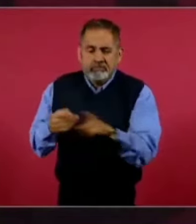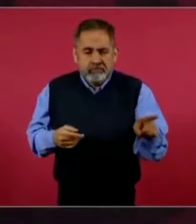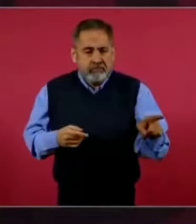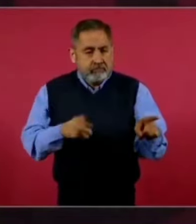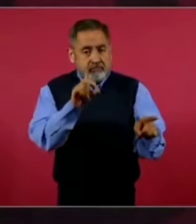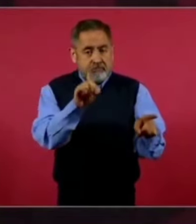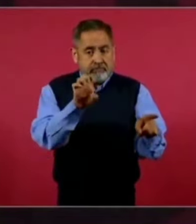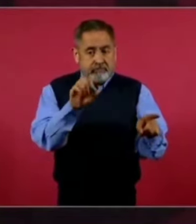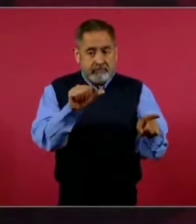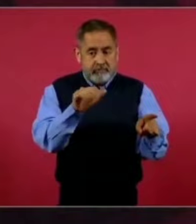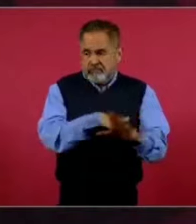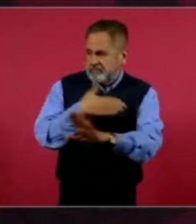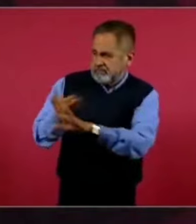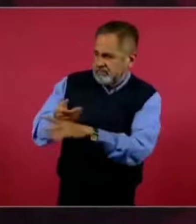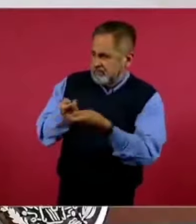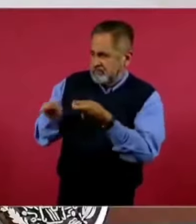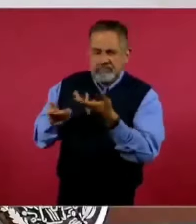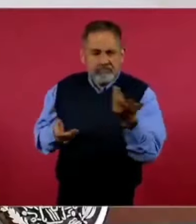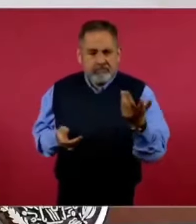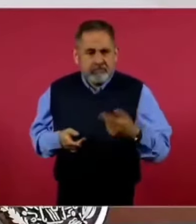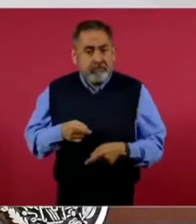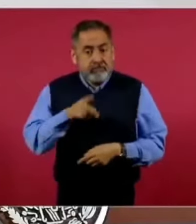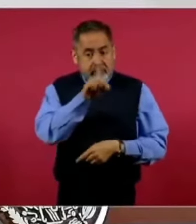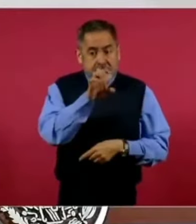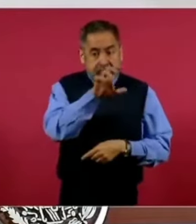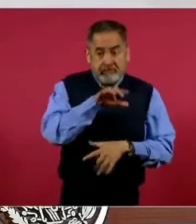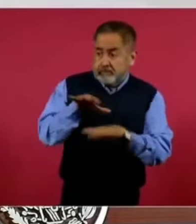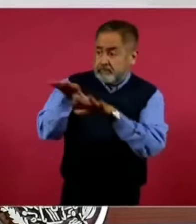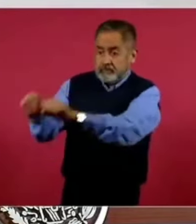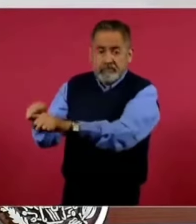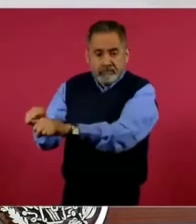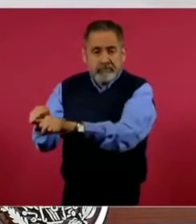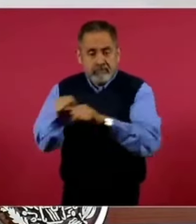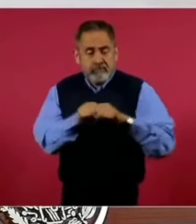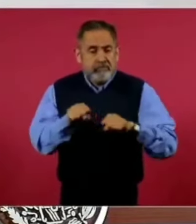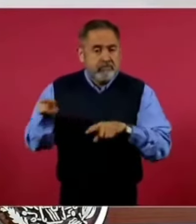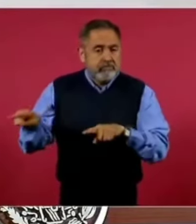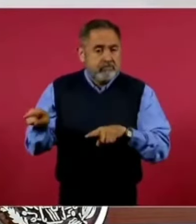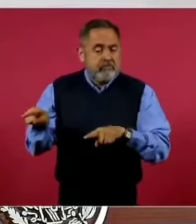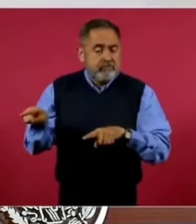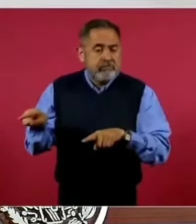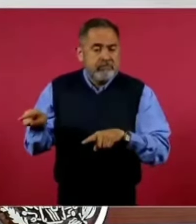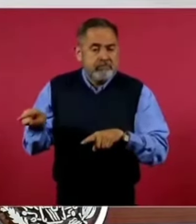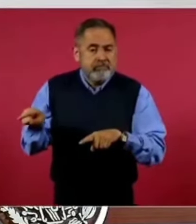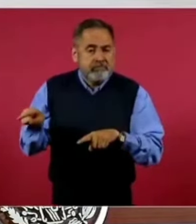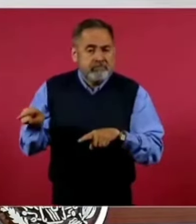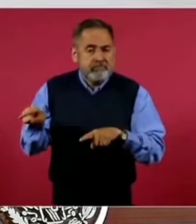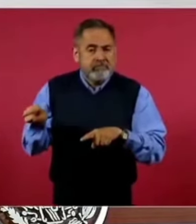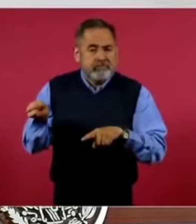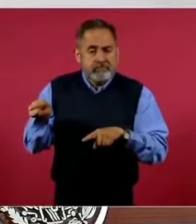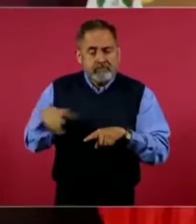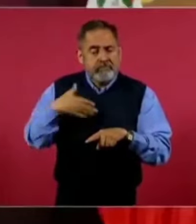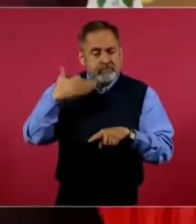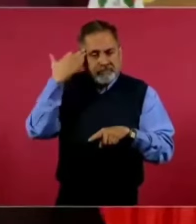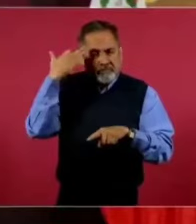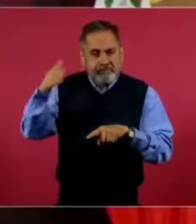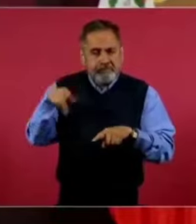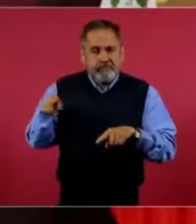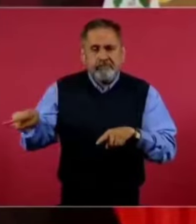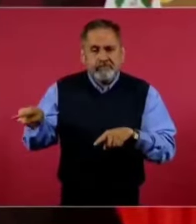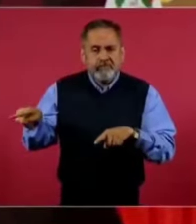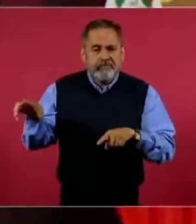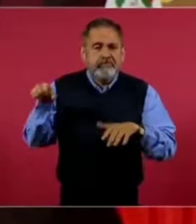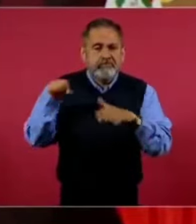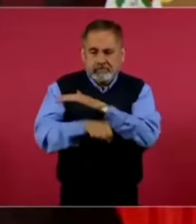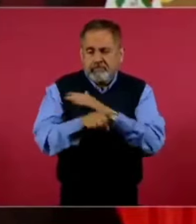DEA este lo detuvo y en ese entonces